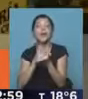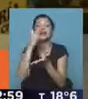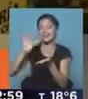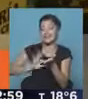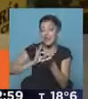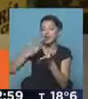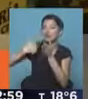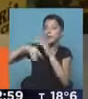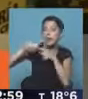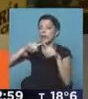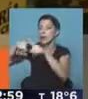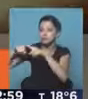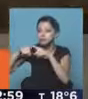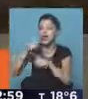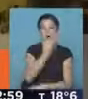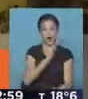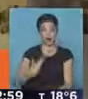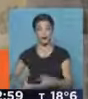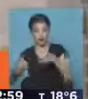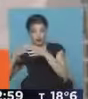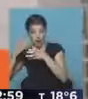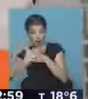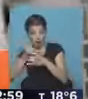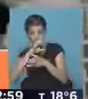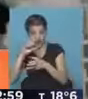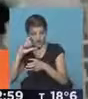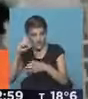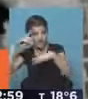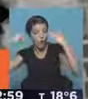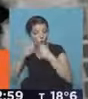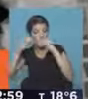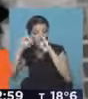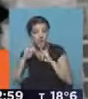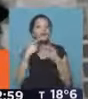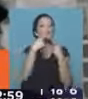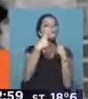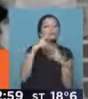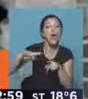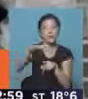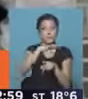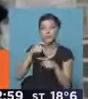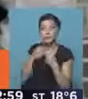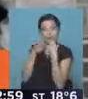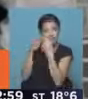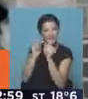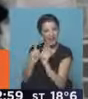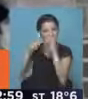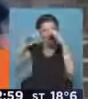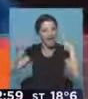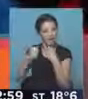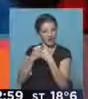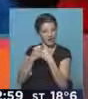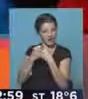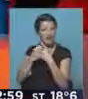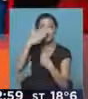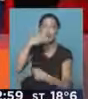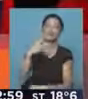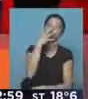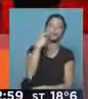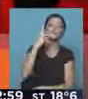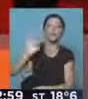de negociaciones entre el gobierno de Juan Manuel Santos y la guerrilla de la FARC y poner fin al conflicto de 52 años y